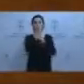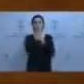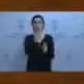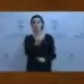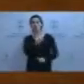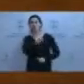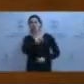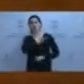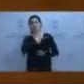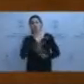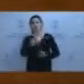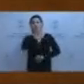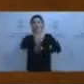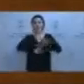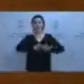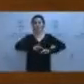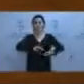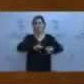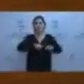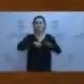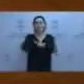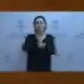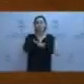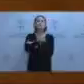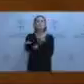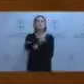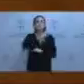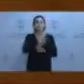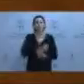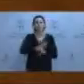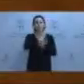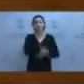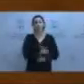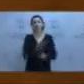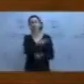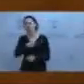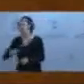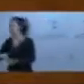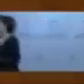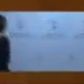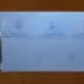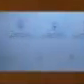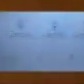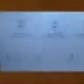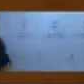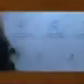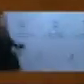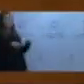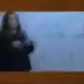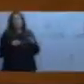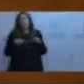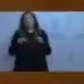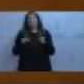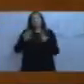de Empleo, la forma de organizarse, la forma de gestionarse o no conseguiremos resultados? Lo de siempre, vuelvo a repetirle, no